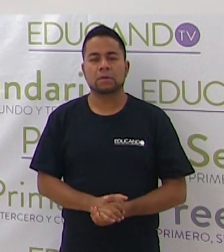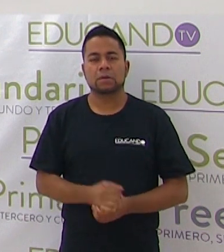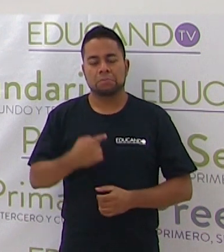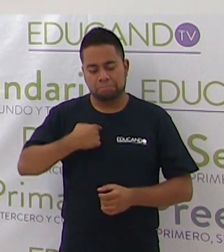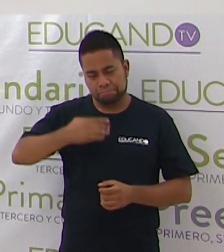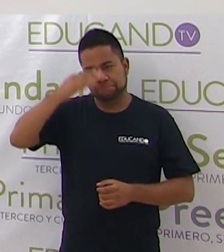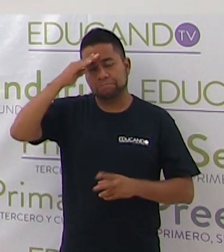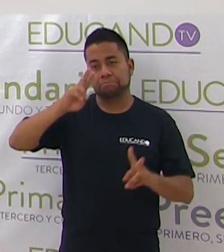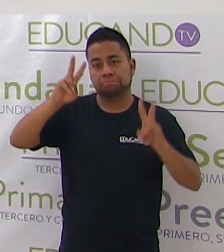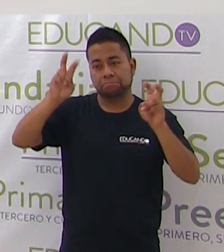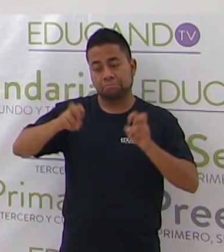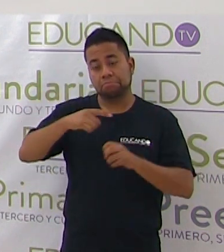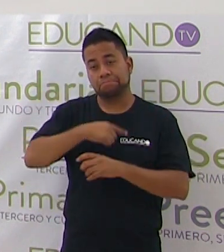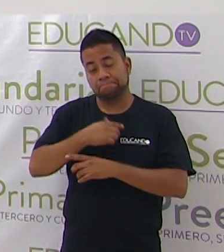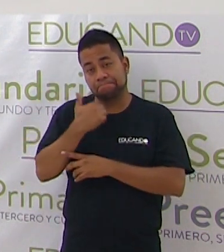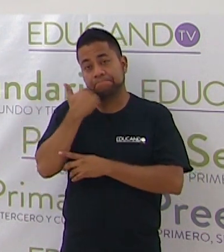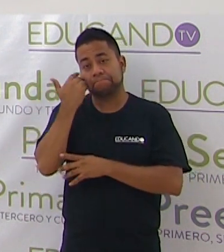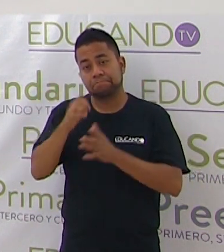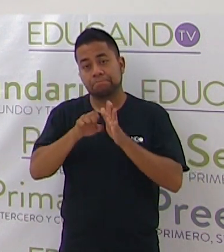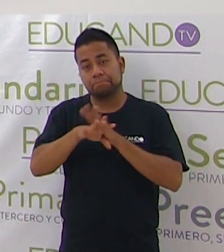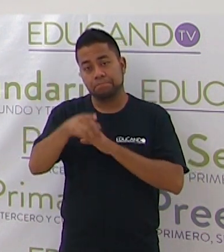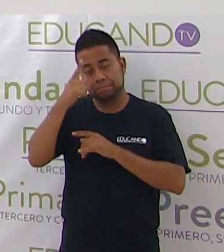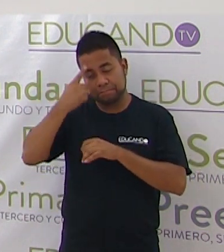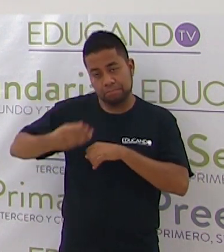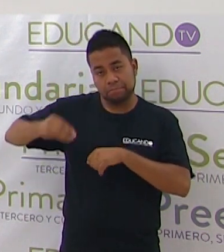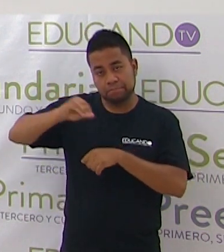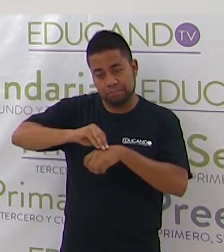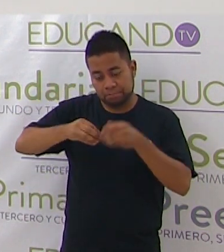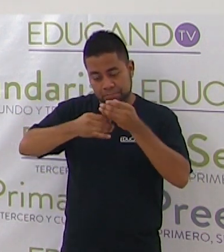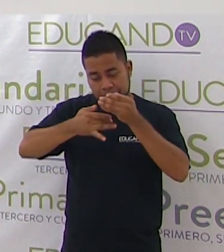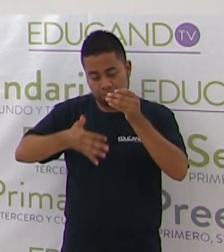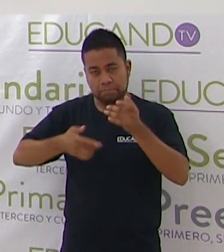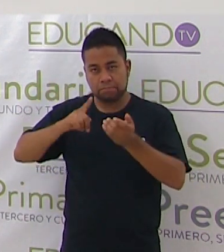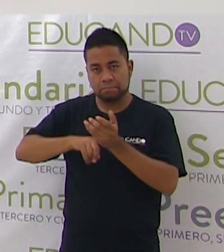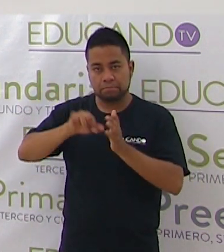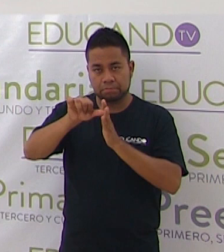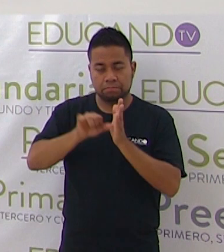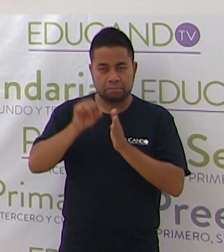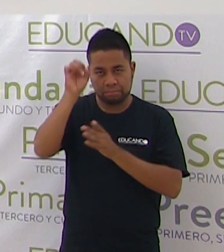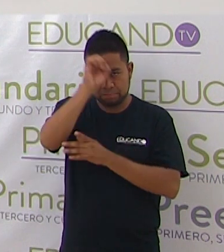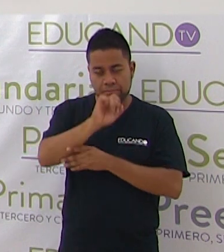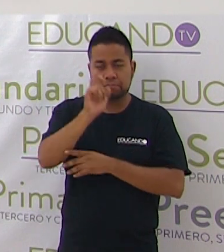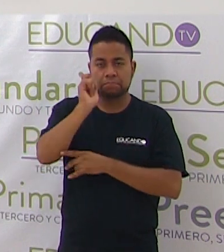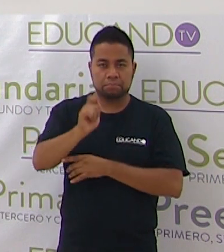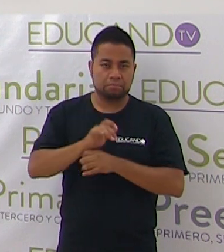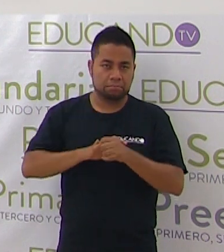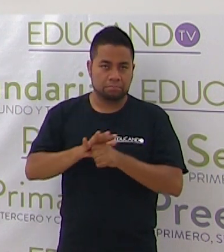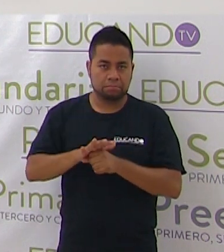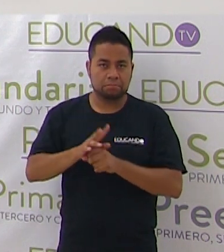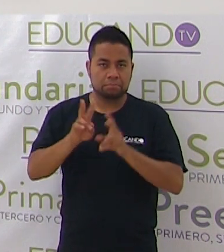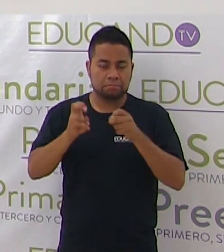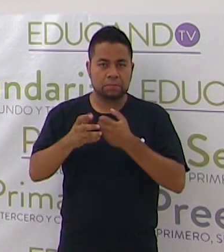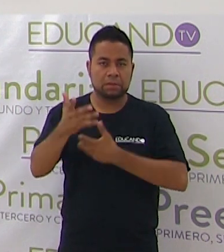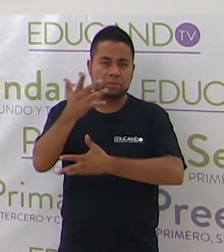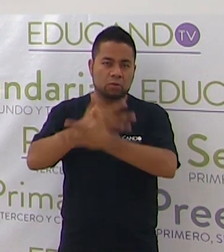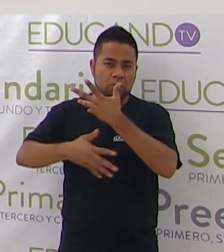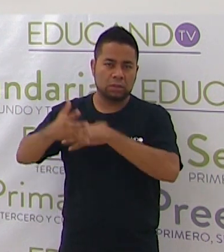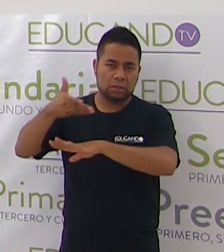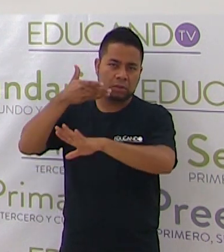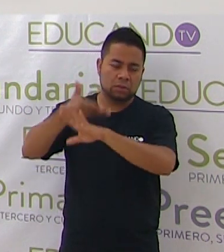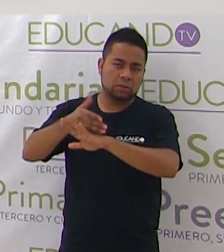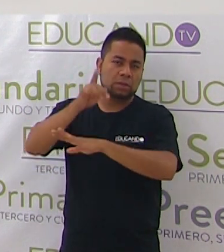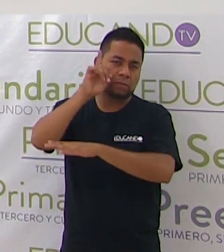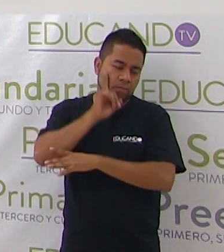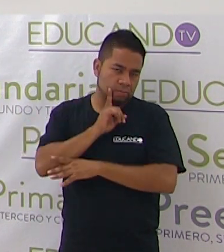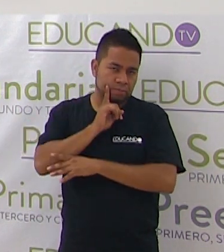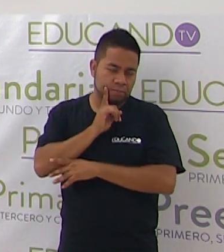en un tema que me gustaría desarrollar en mi artículo de opinión, el cual sería la violencia de género. ¿Y la